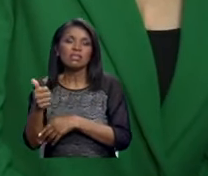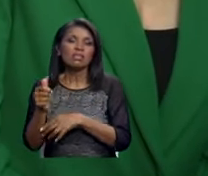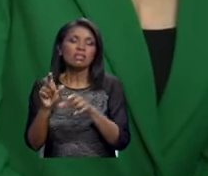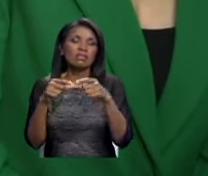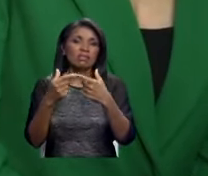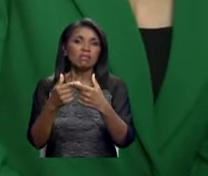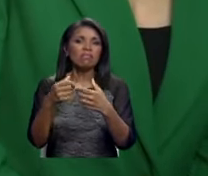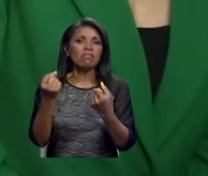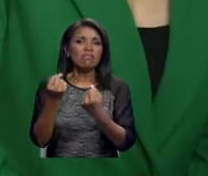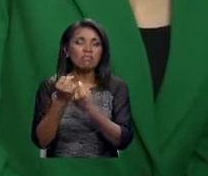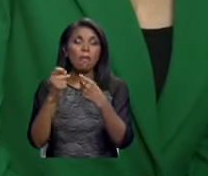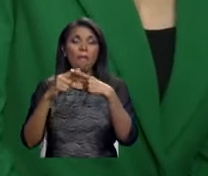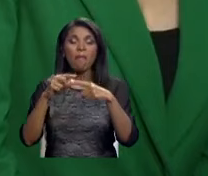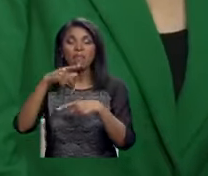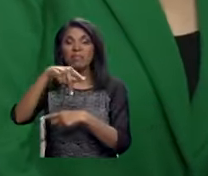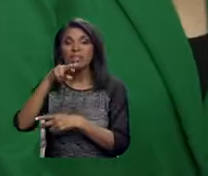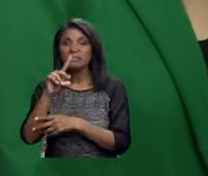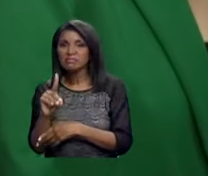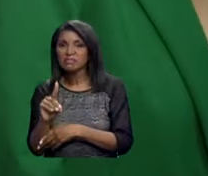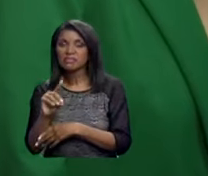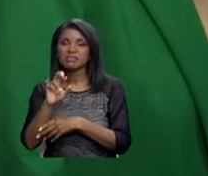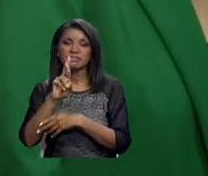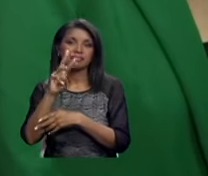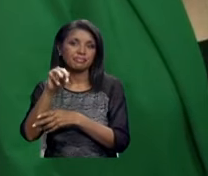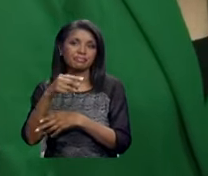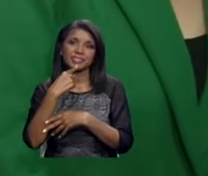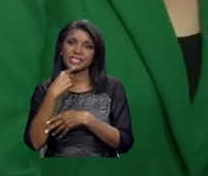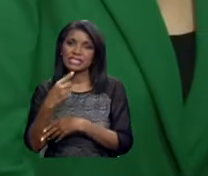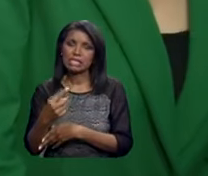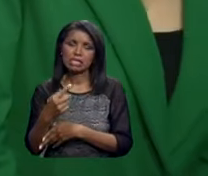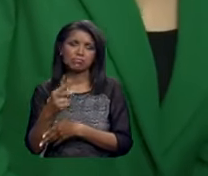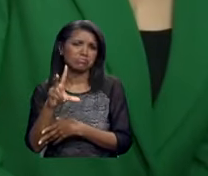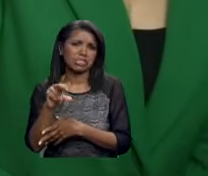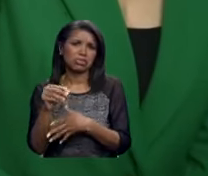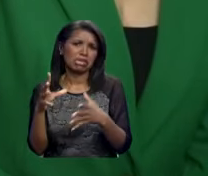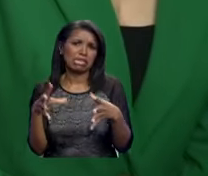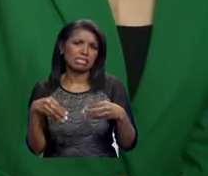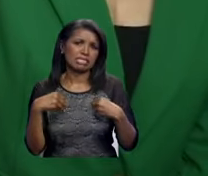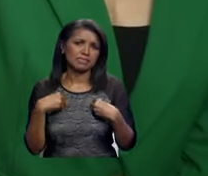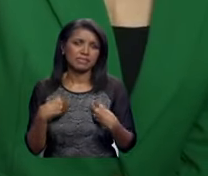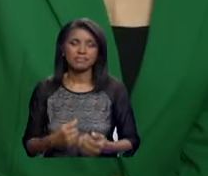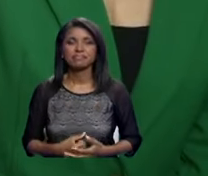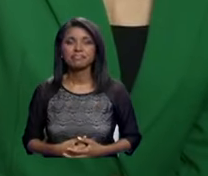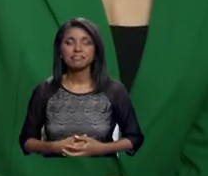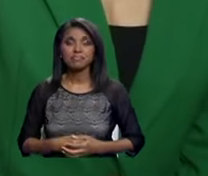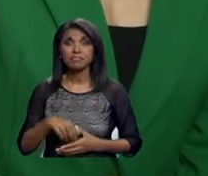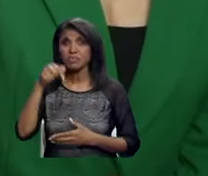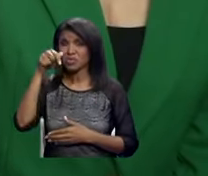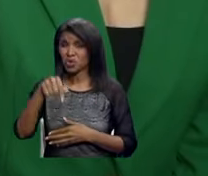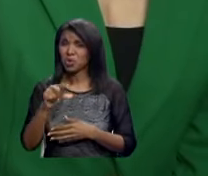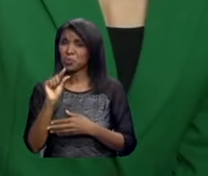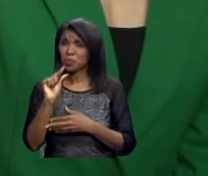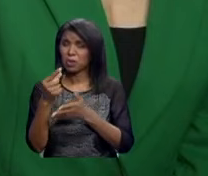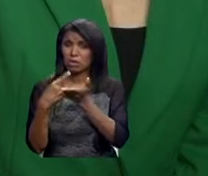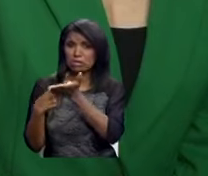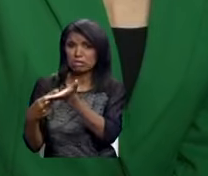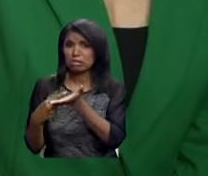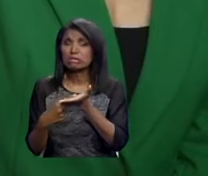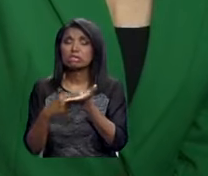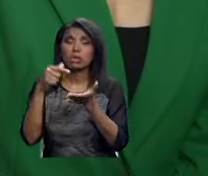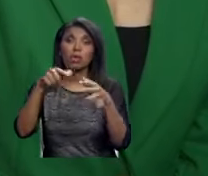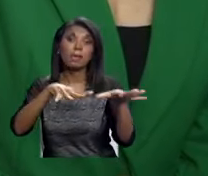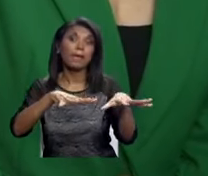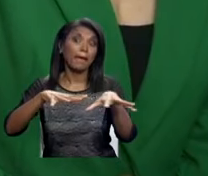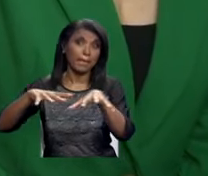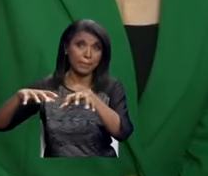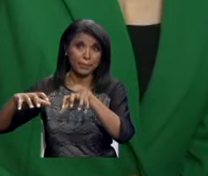Popular, votaron a favor, mientras del PRD y RM votaron en contra. Esto caldeó un poco los ánimos hoy en el Pleno de la Asamblea Nacional,